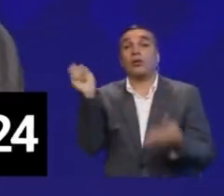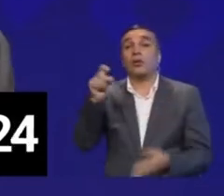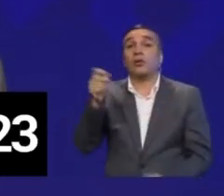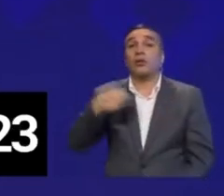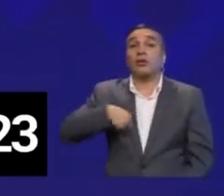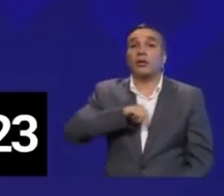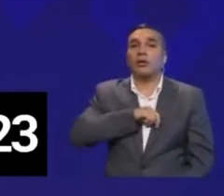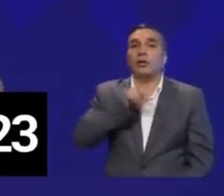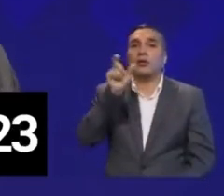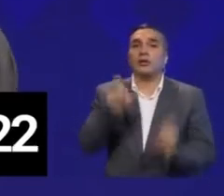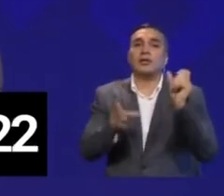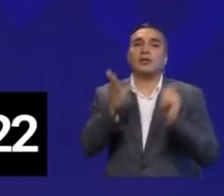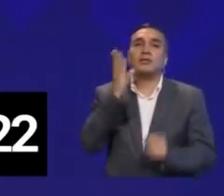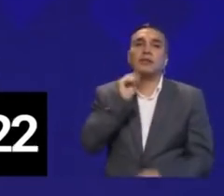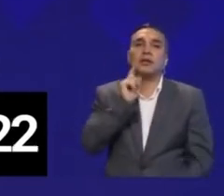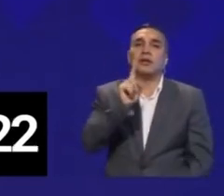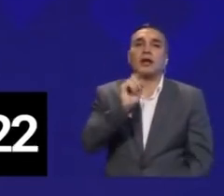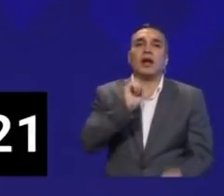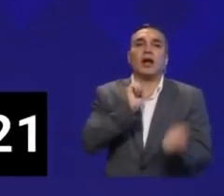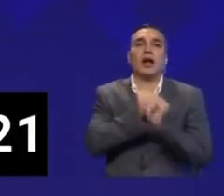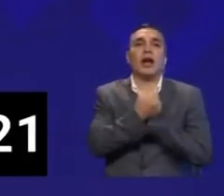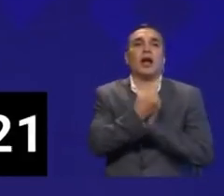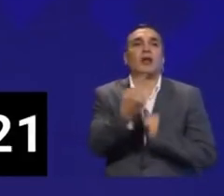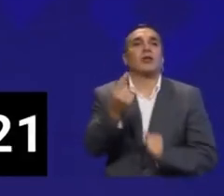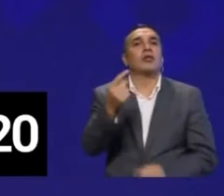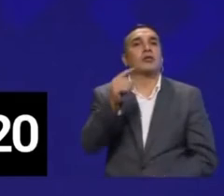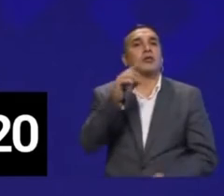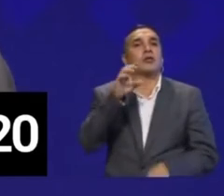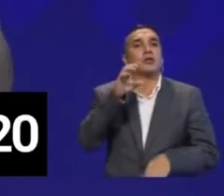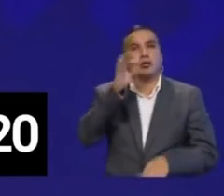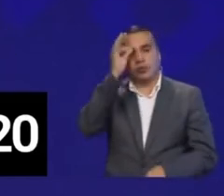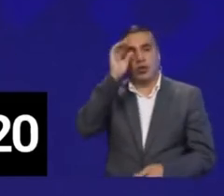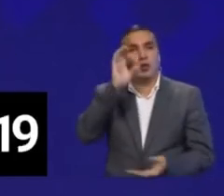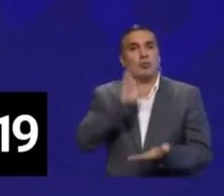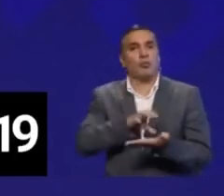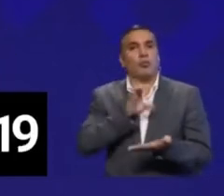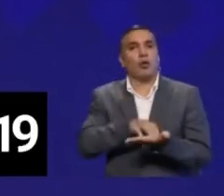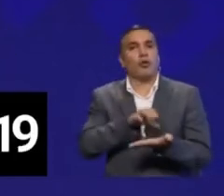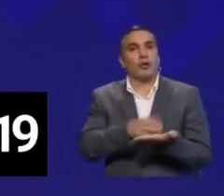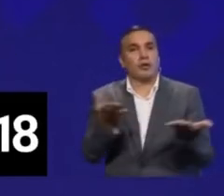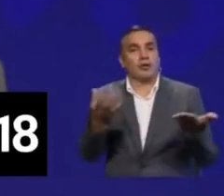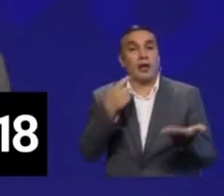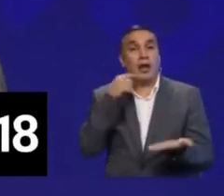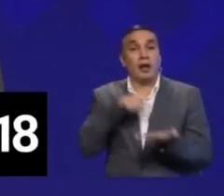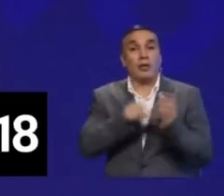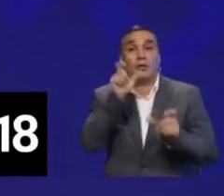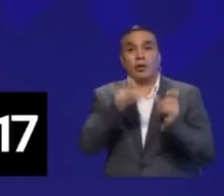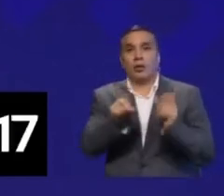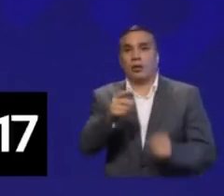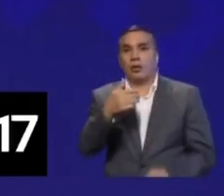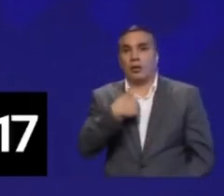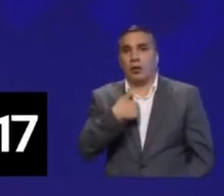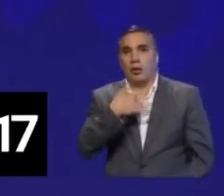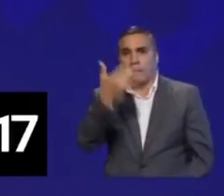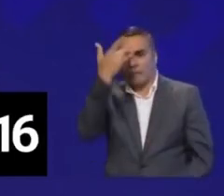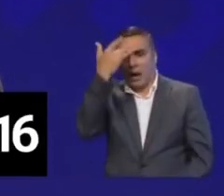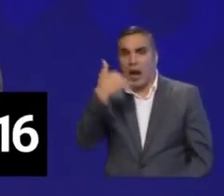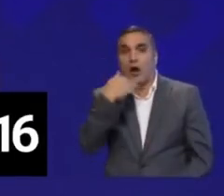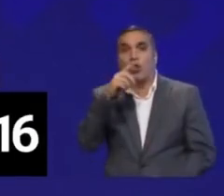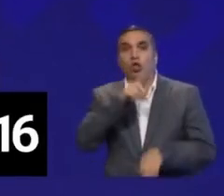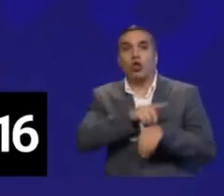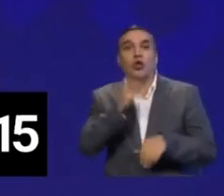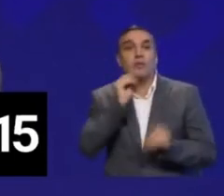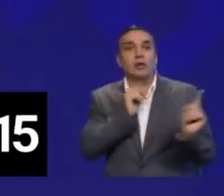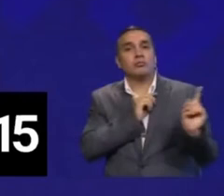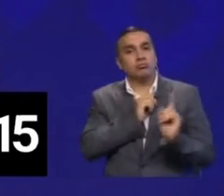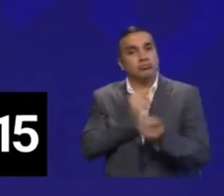ver especialistas en cada hospital de provincia, que la gente si tiene alguna enfermedad